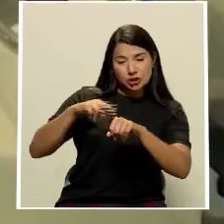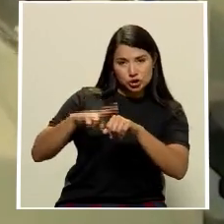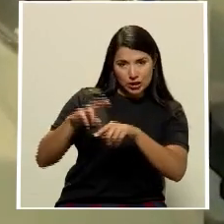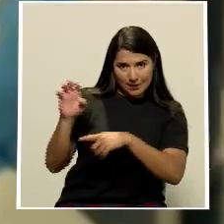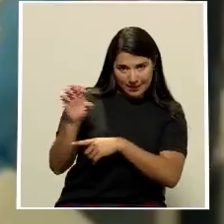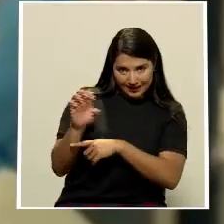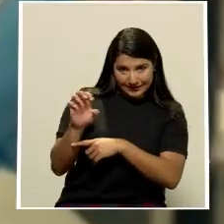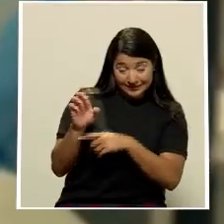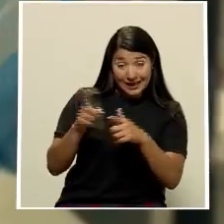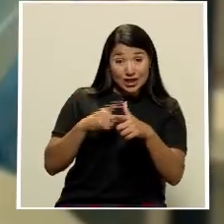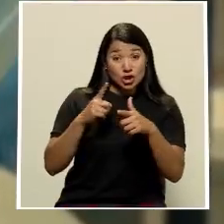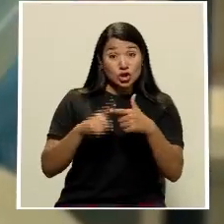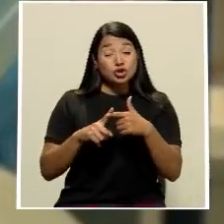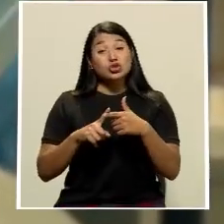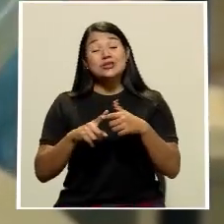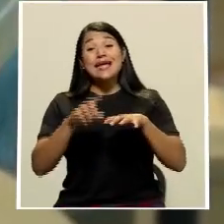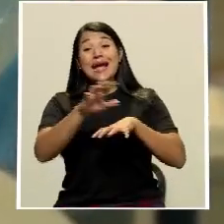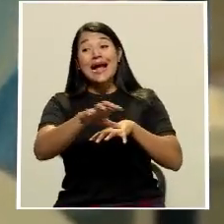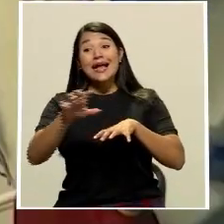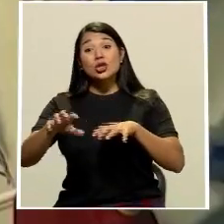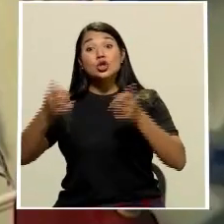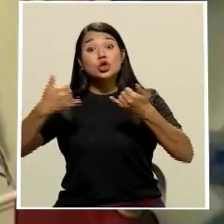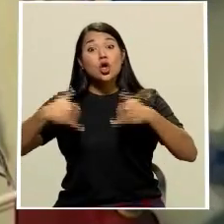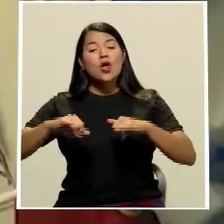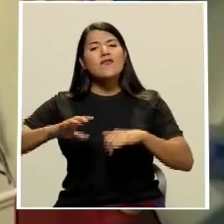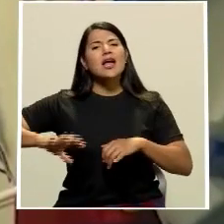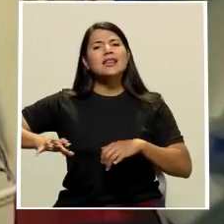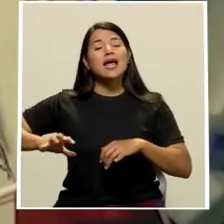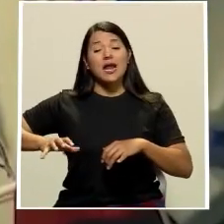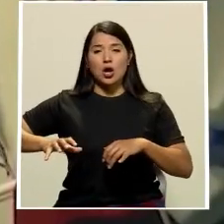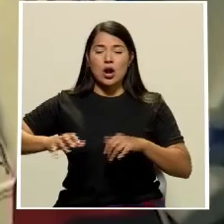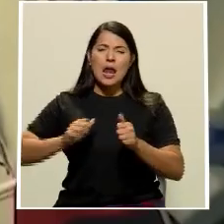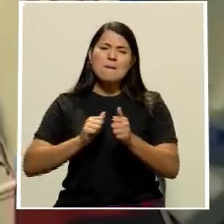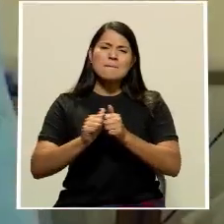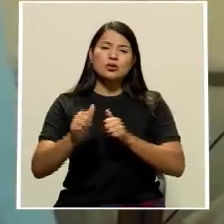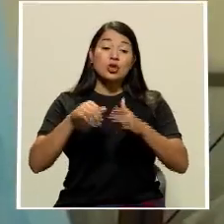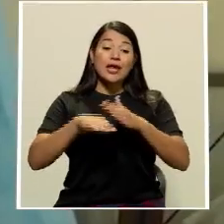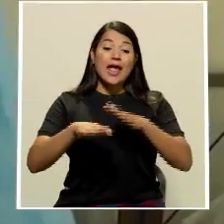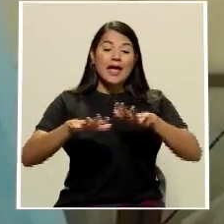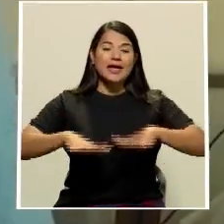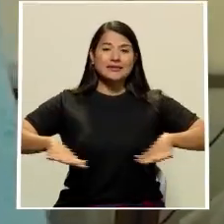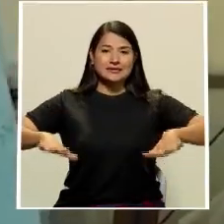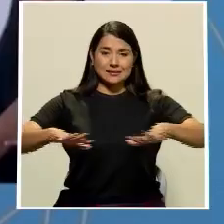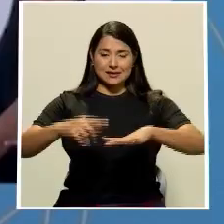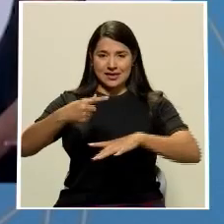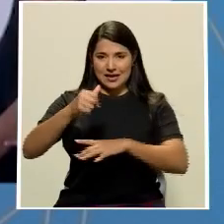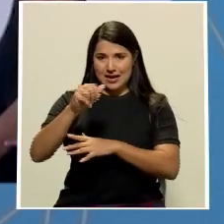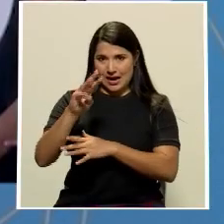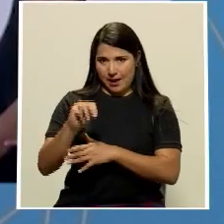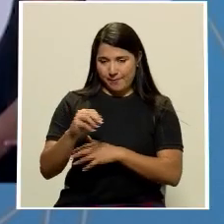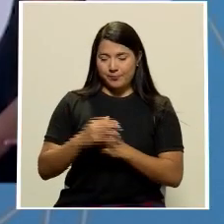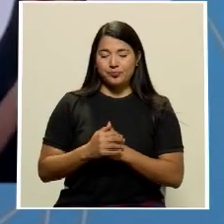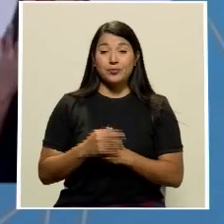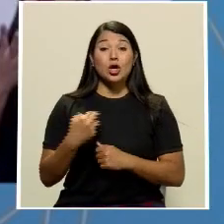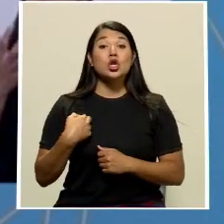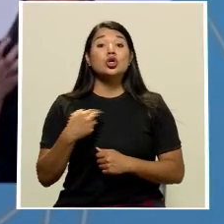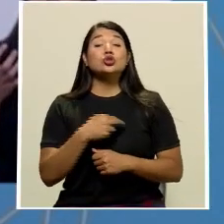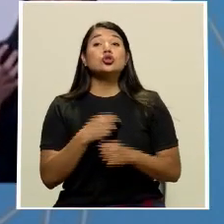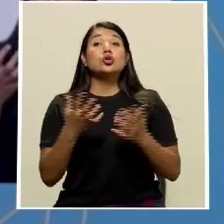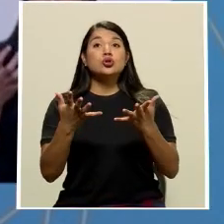Con esto, los cantones que aún permanecen en alerta naranja son mayoritariamente del área metropolitana. Queremos